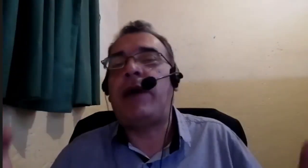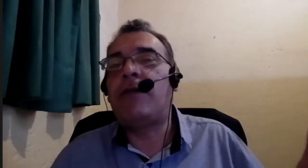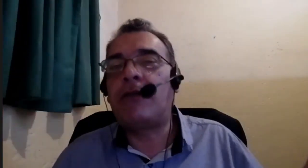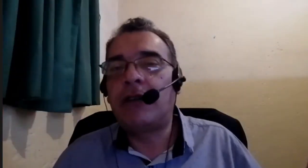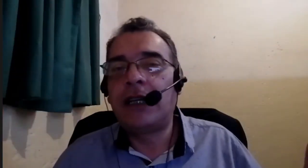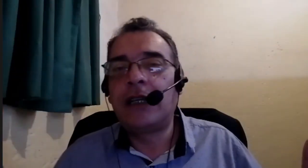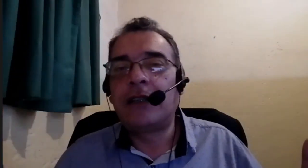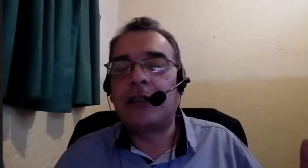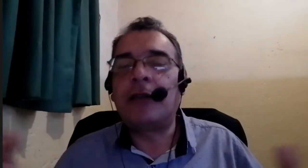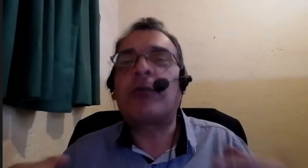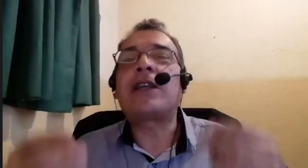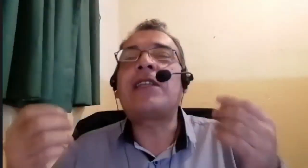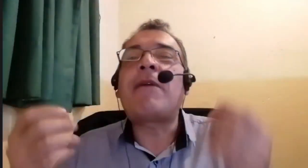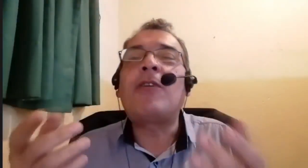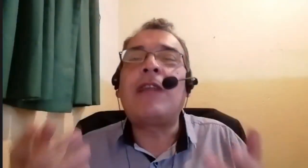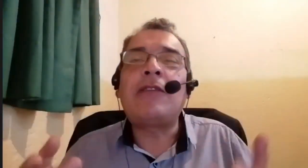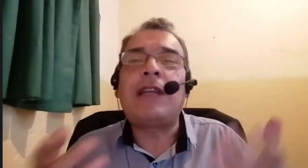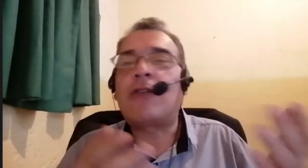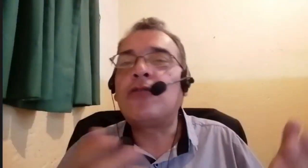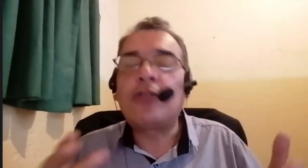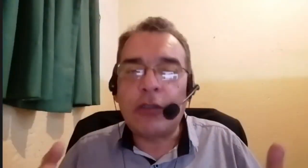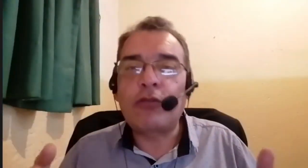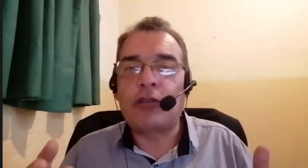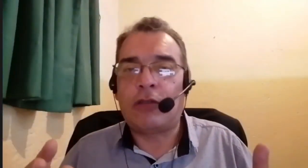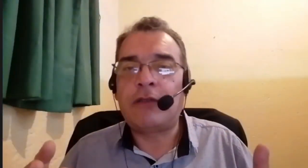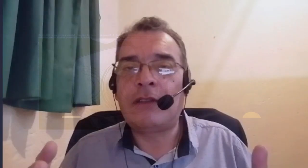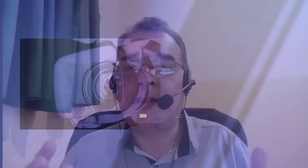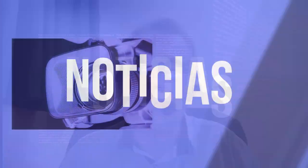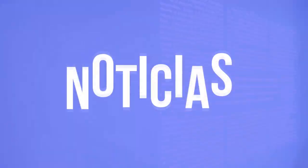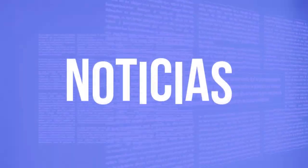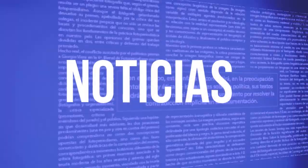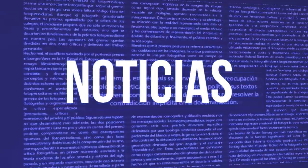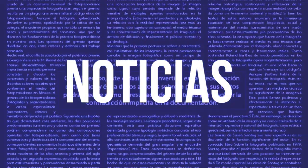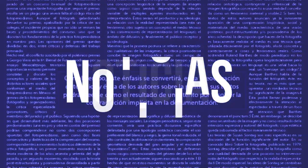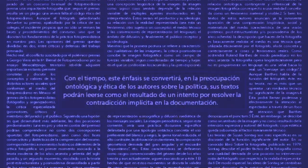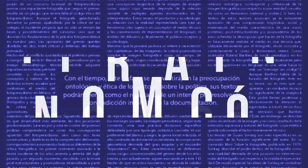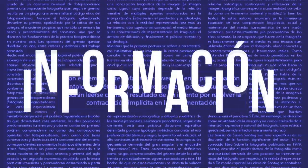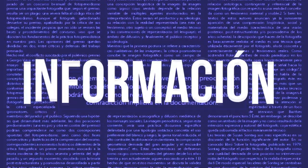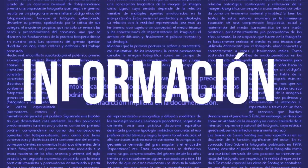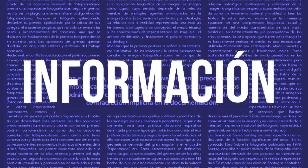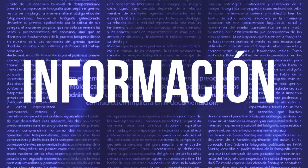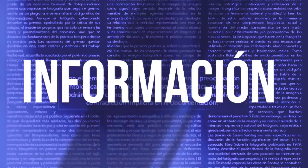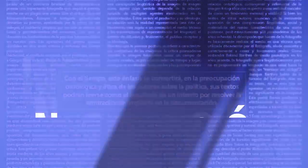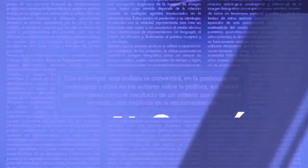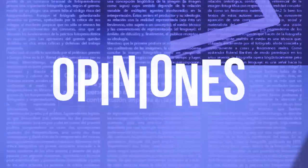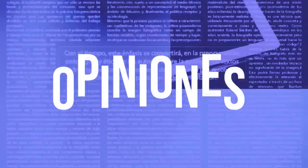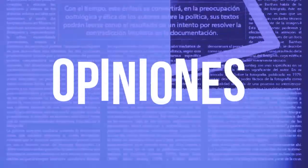pueblo, sino porque estaba violando la constitución del